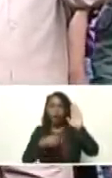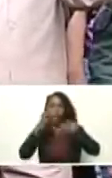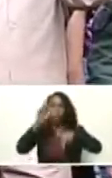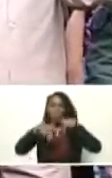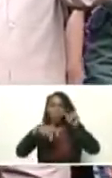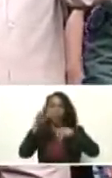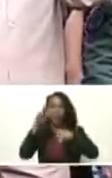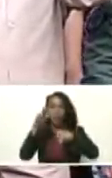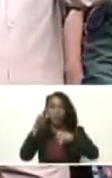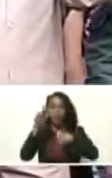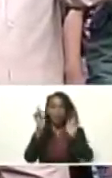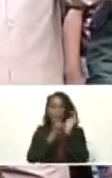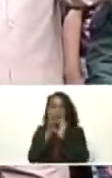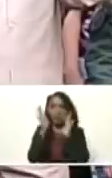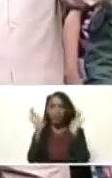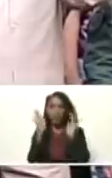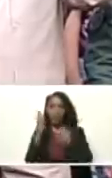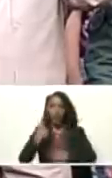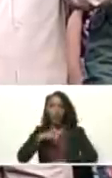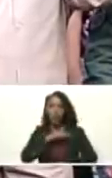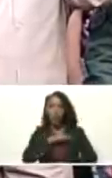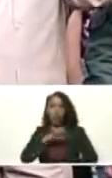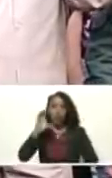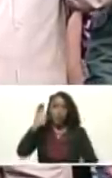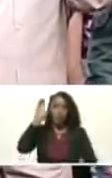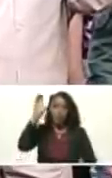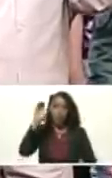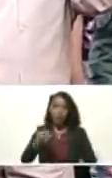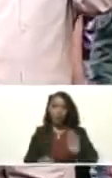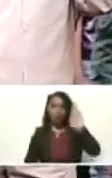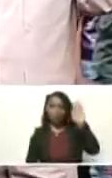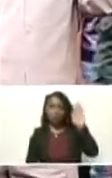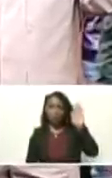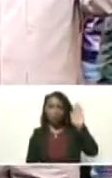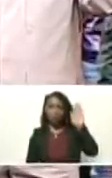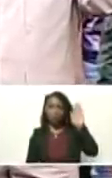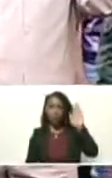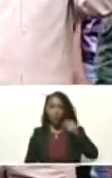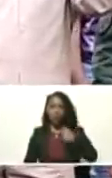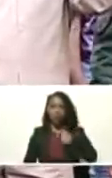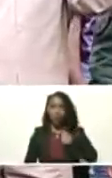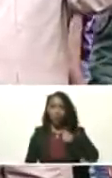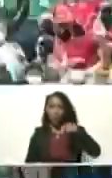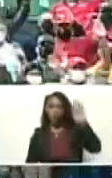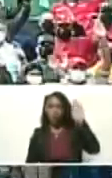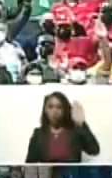abril, por nuestra patria, juro